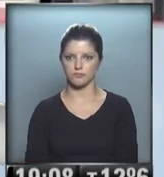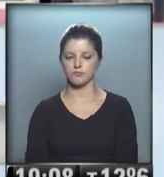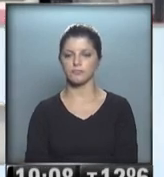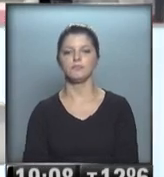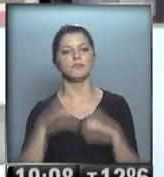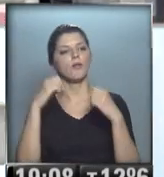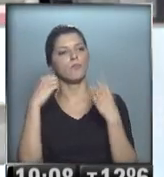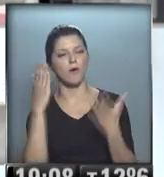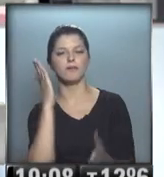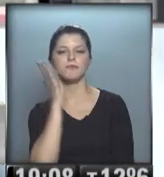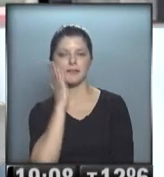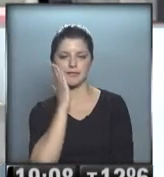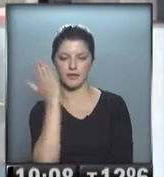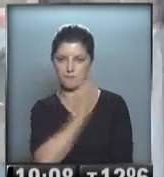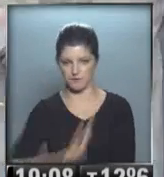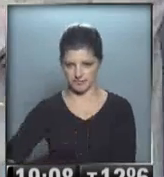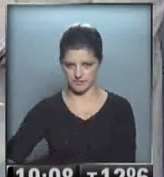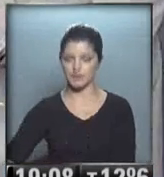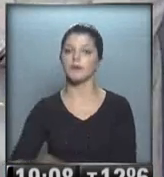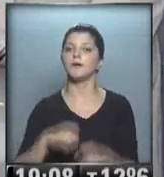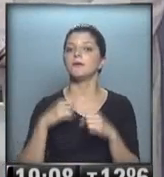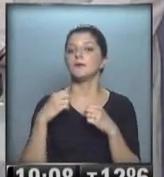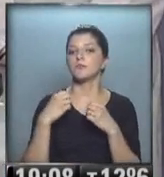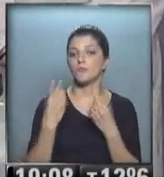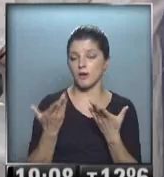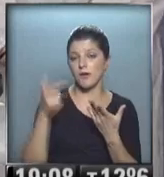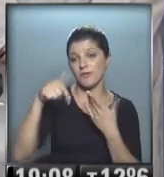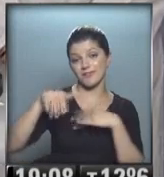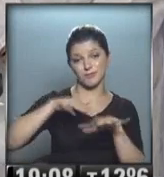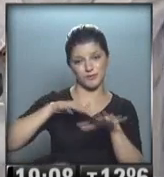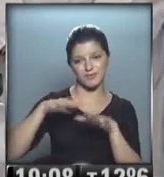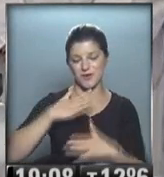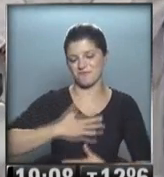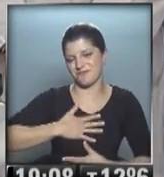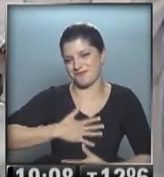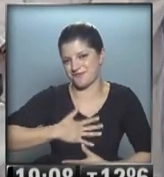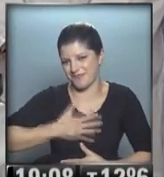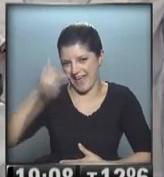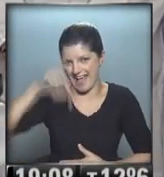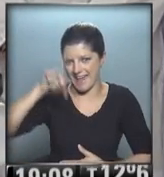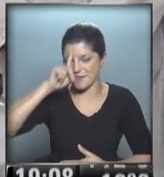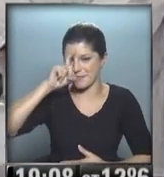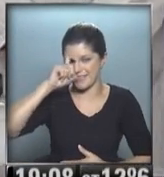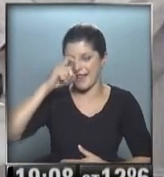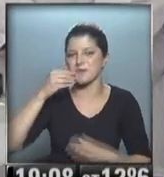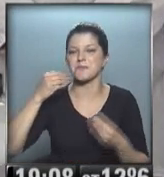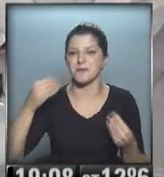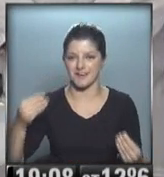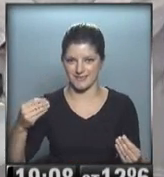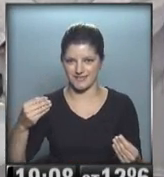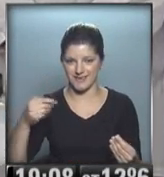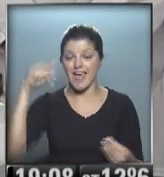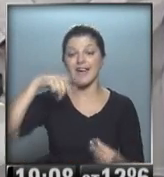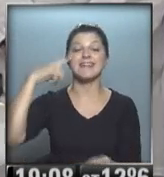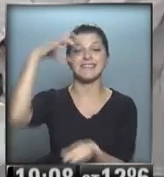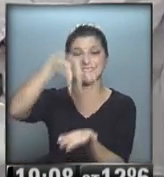Buenas tardes, señora Presidenta. Bueno, vivimos un momento de mucha alegría en este hospital, porque en este centro